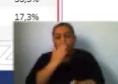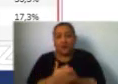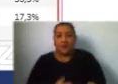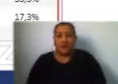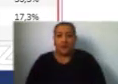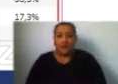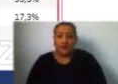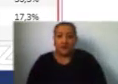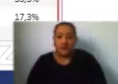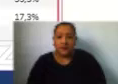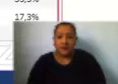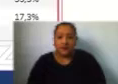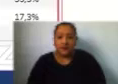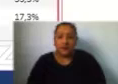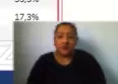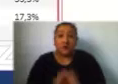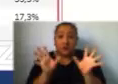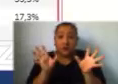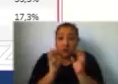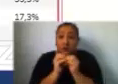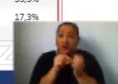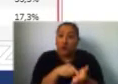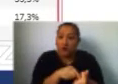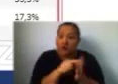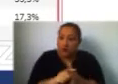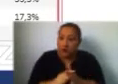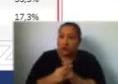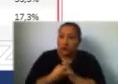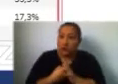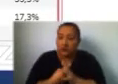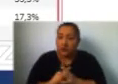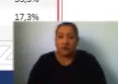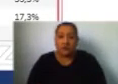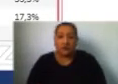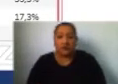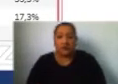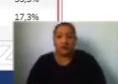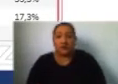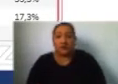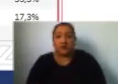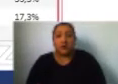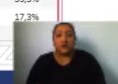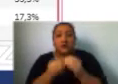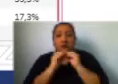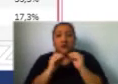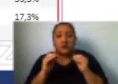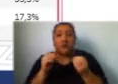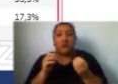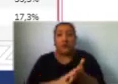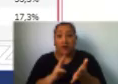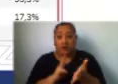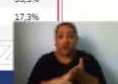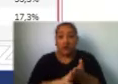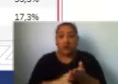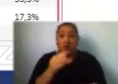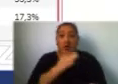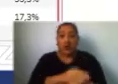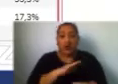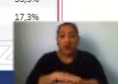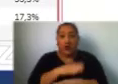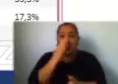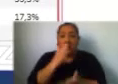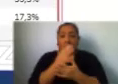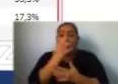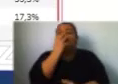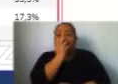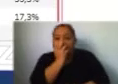Y conjuntamente con ello, a partir también de la advertencia y alerta que hicimos como Defensoría del Pueblo sobre el problema del oxígeno,